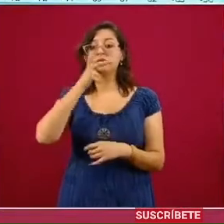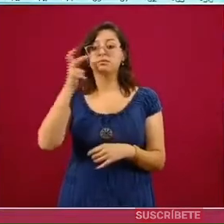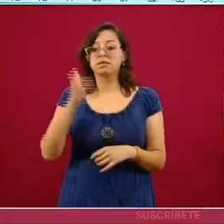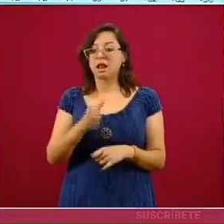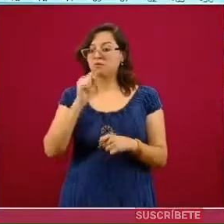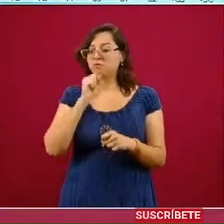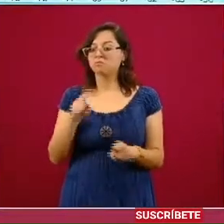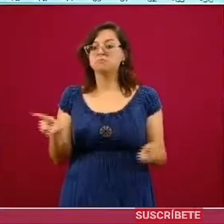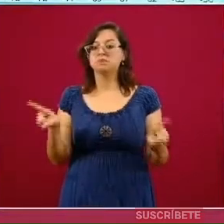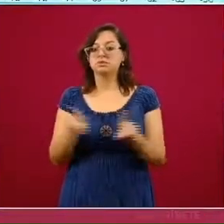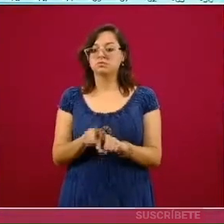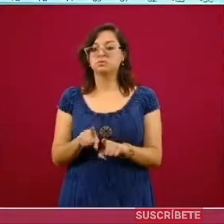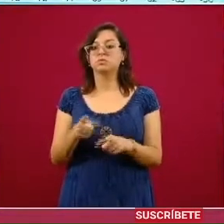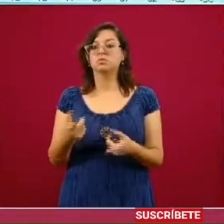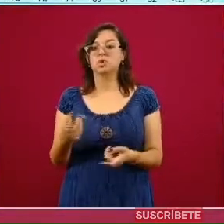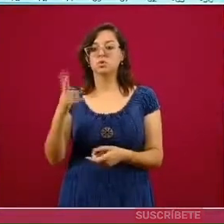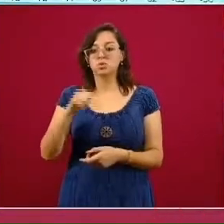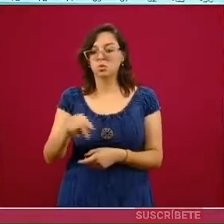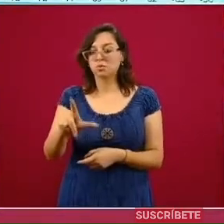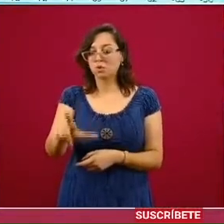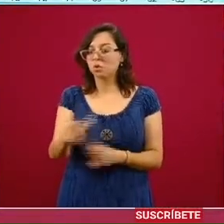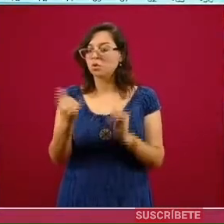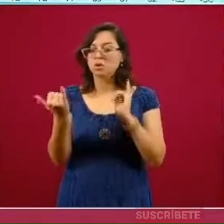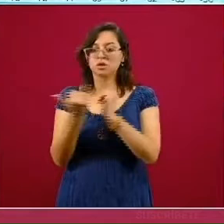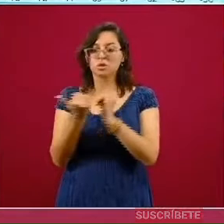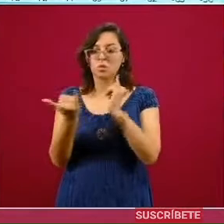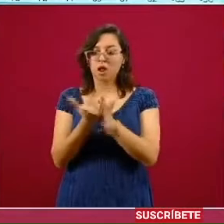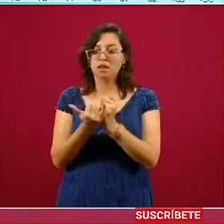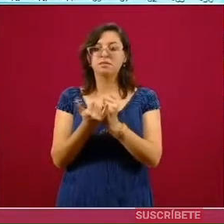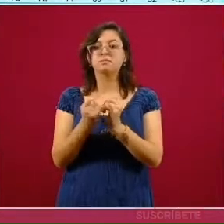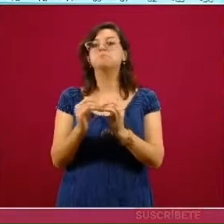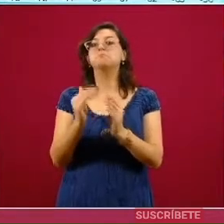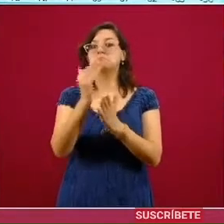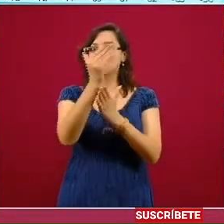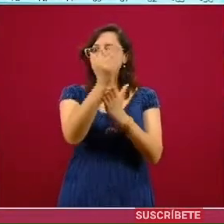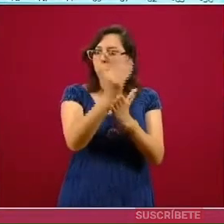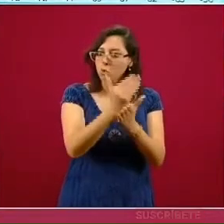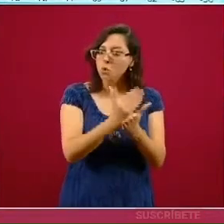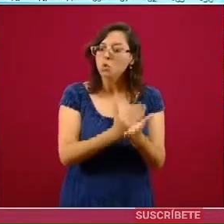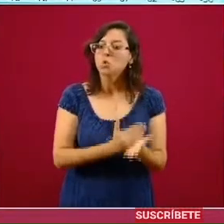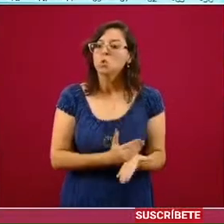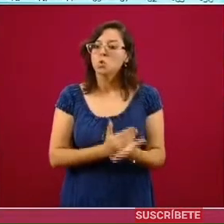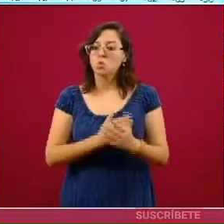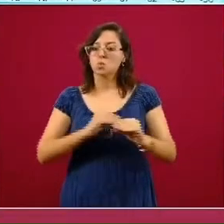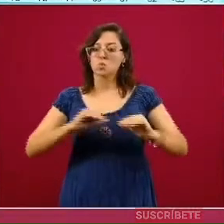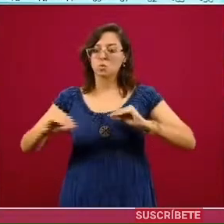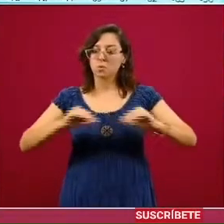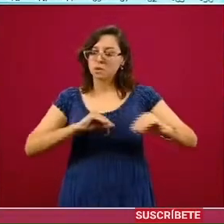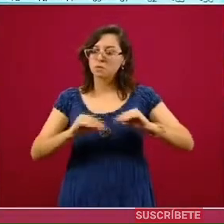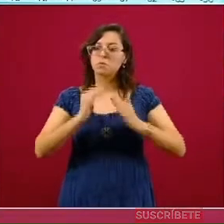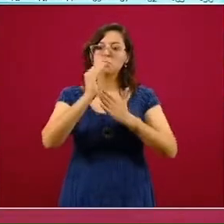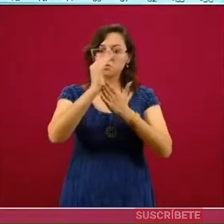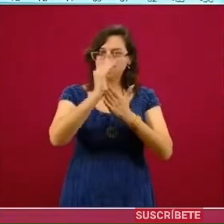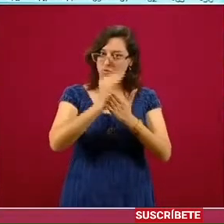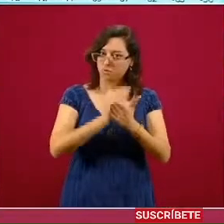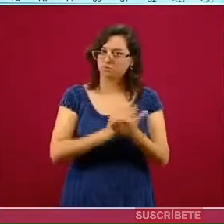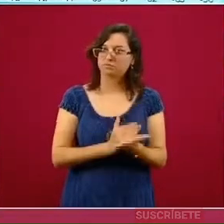situación similar. Veamos Nuevo León. Nuevo León también disminuye de manera importante durante las jornadas